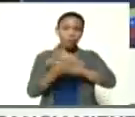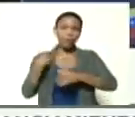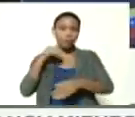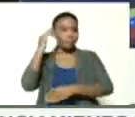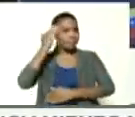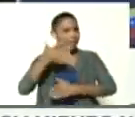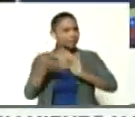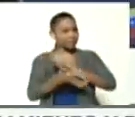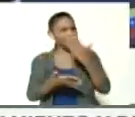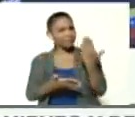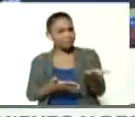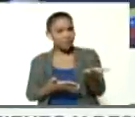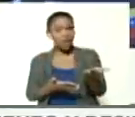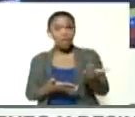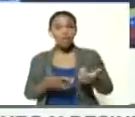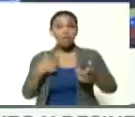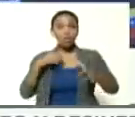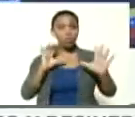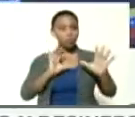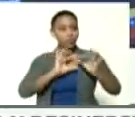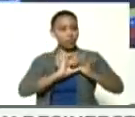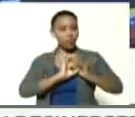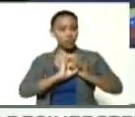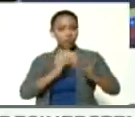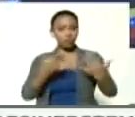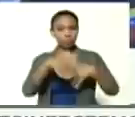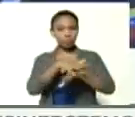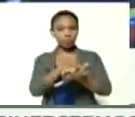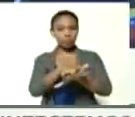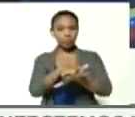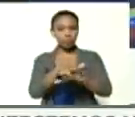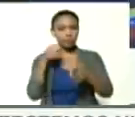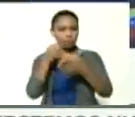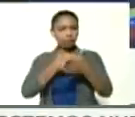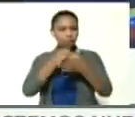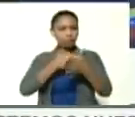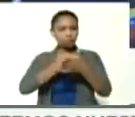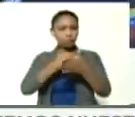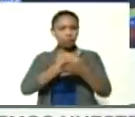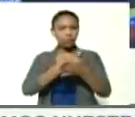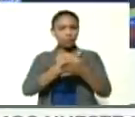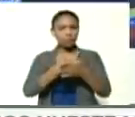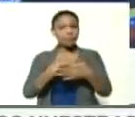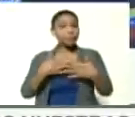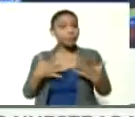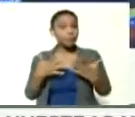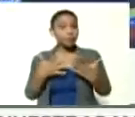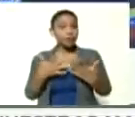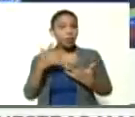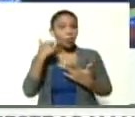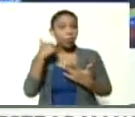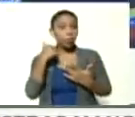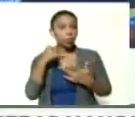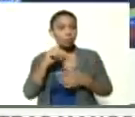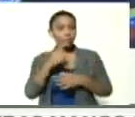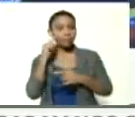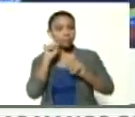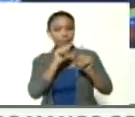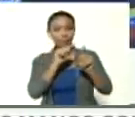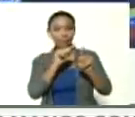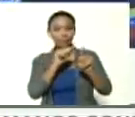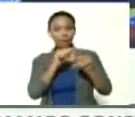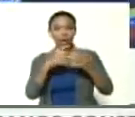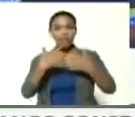paramilitarismo y sus combinaciones. E insistimos, y el común denominador,